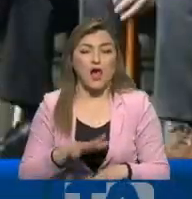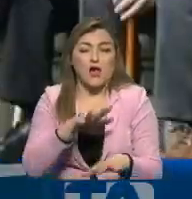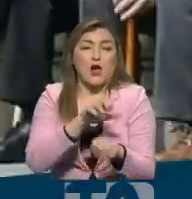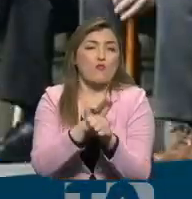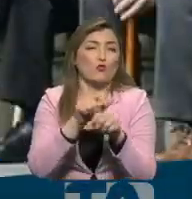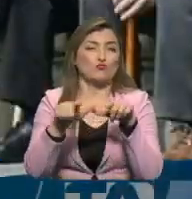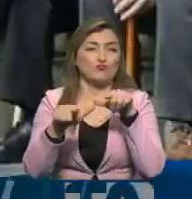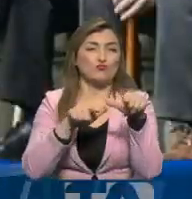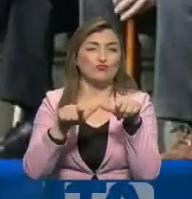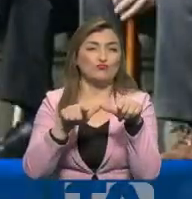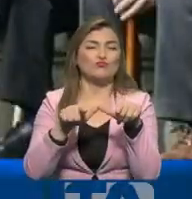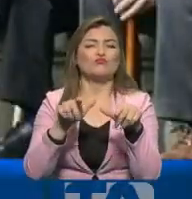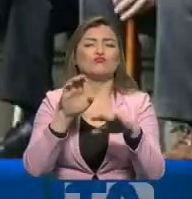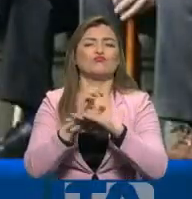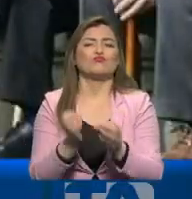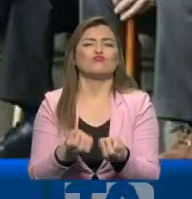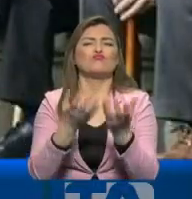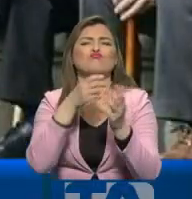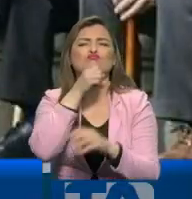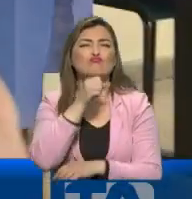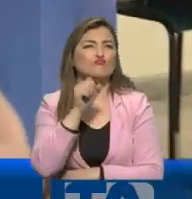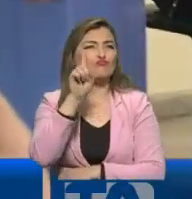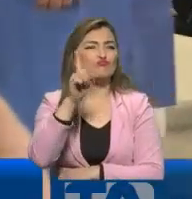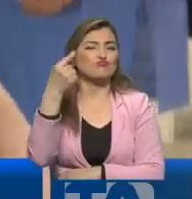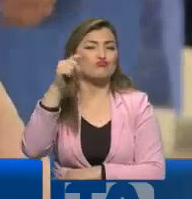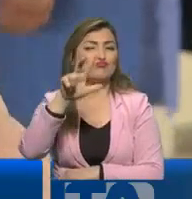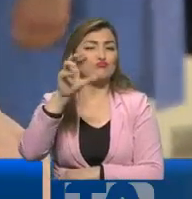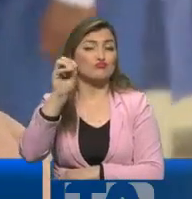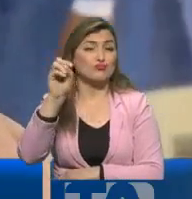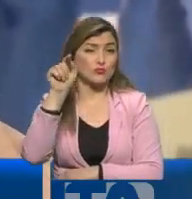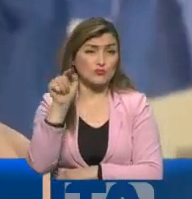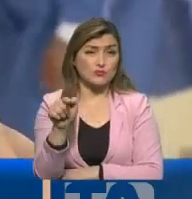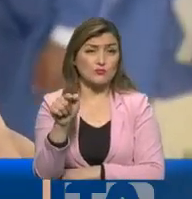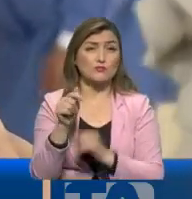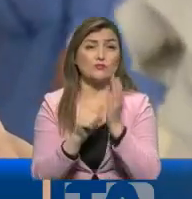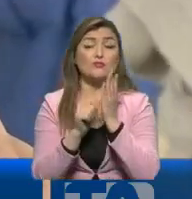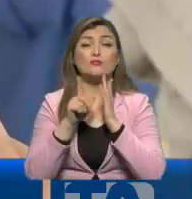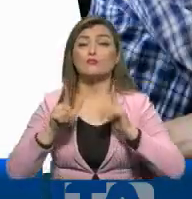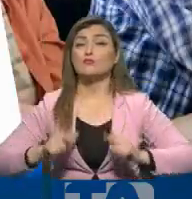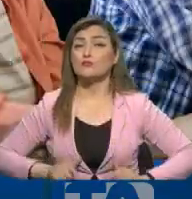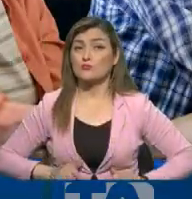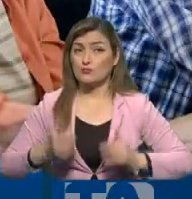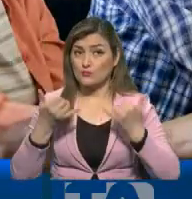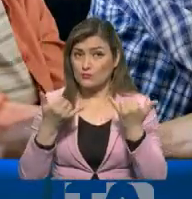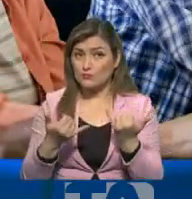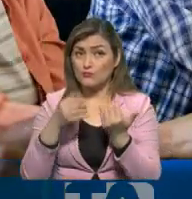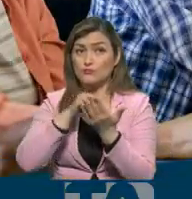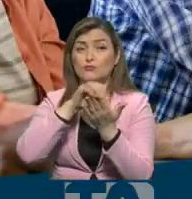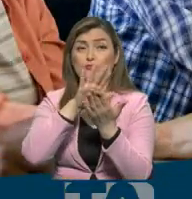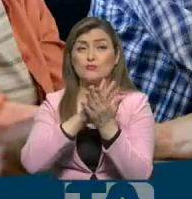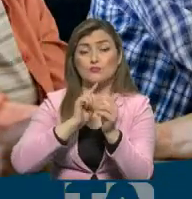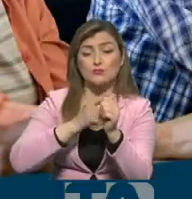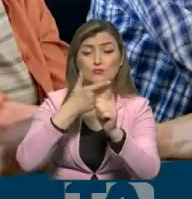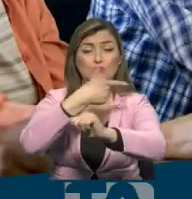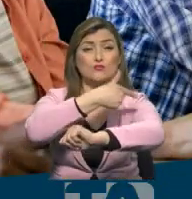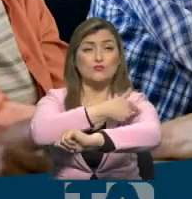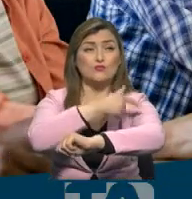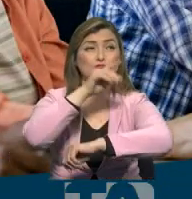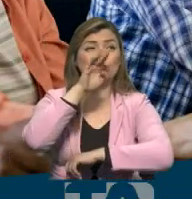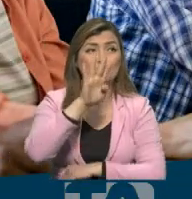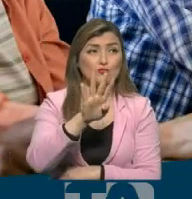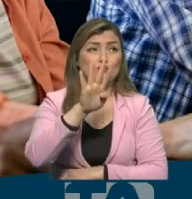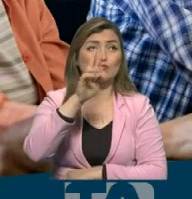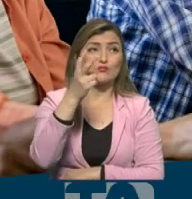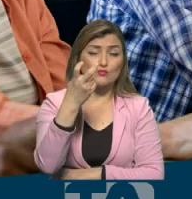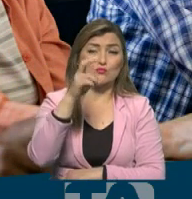el país hay 1.300.000 adultos mayores. Según el Ministerio de Salud, hasta la fecha se ha aplicado la primera dosis a